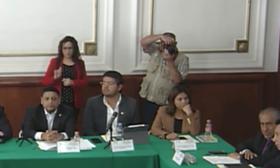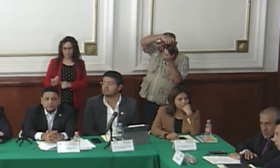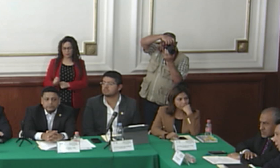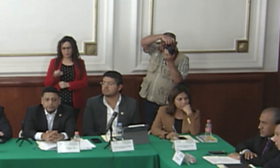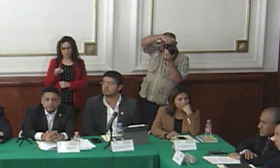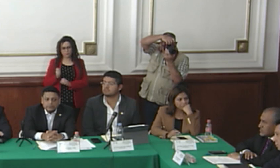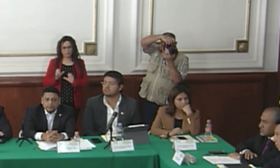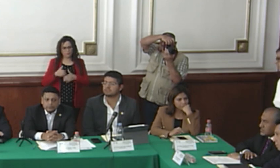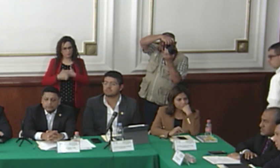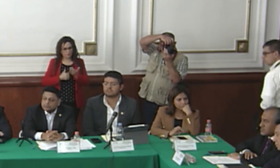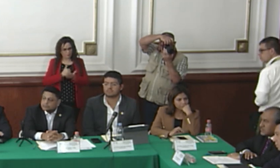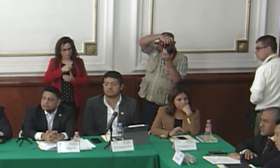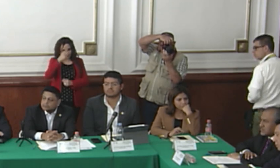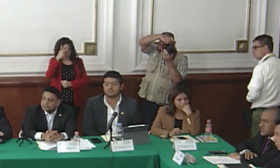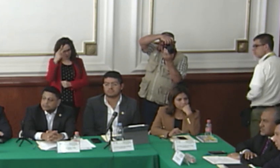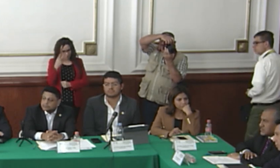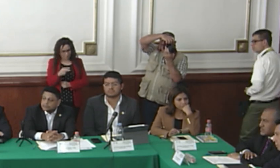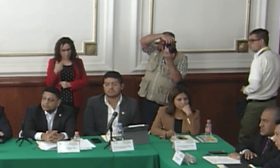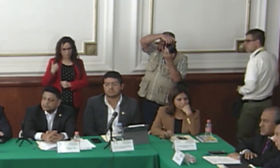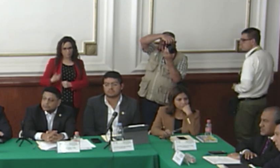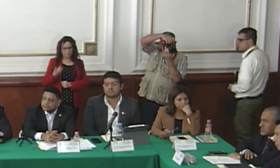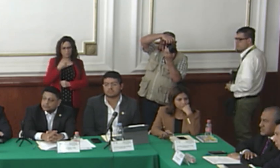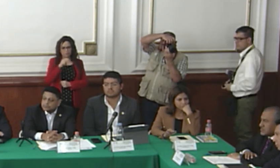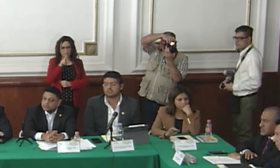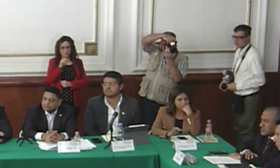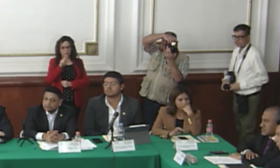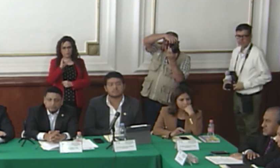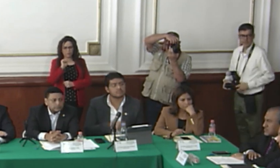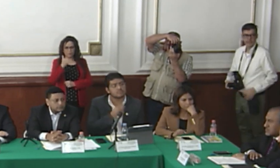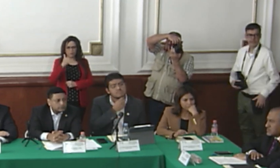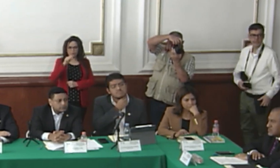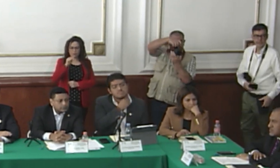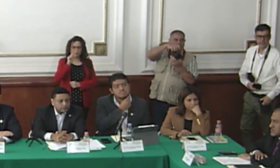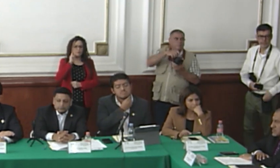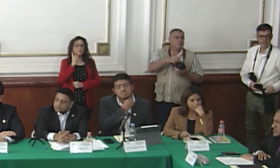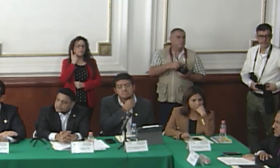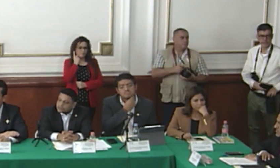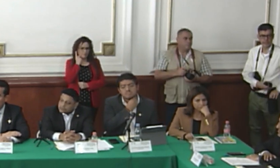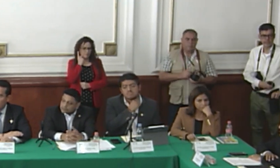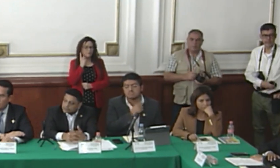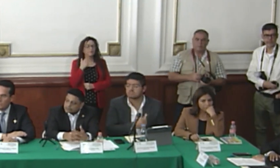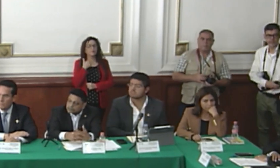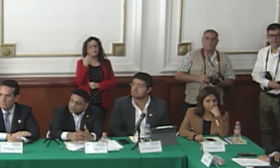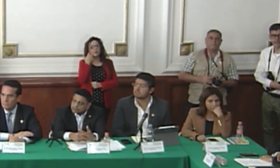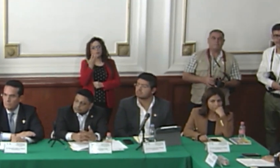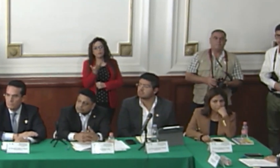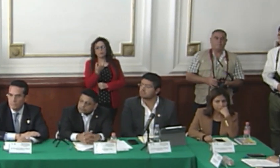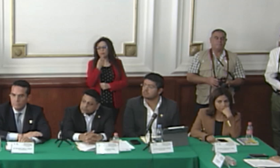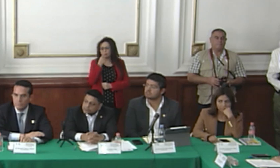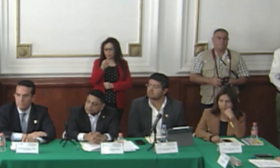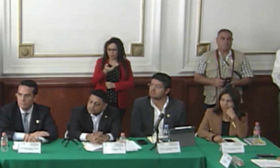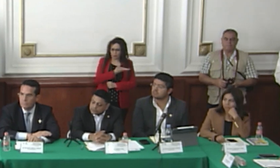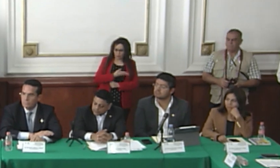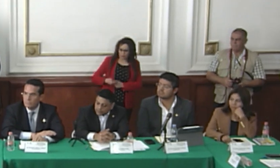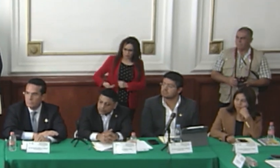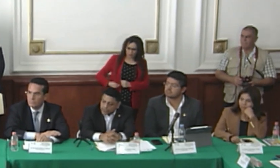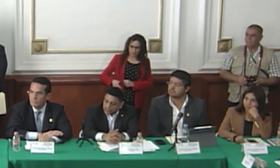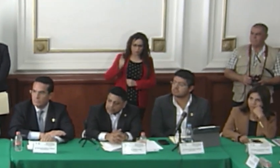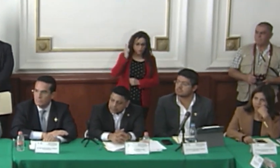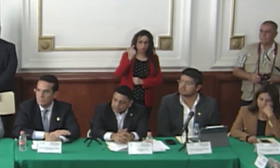de este Congreso de la Ciudad de México. Y, diputado presidente, desearle el mayor de los